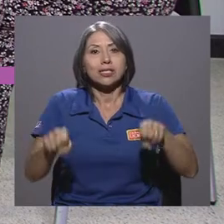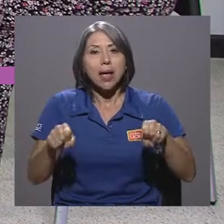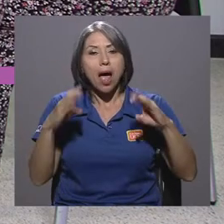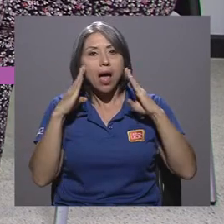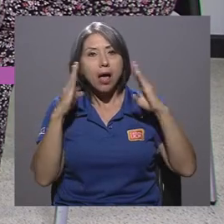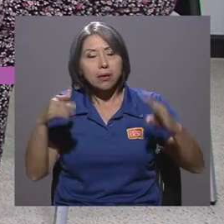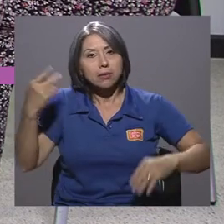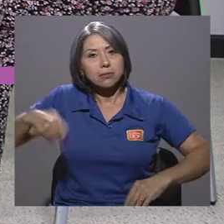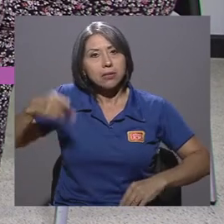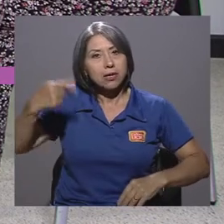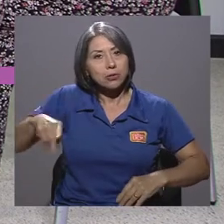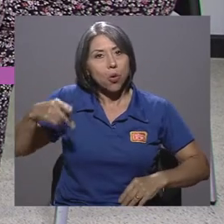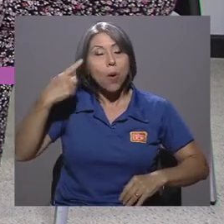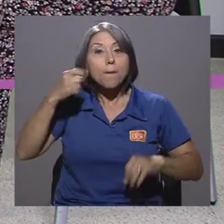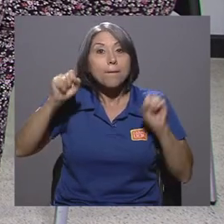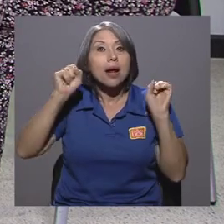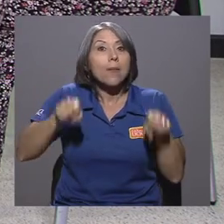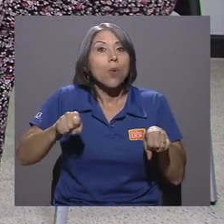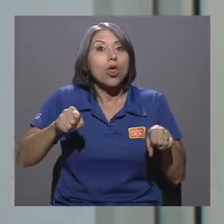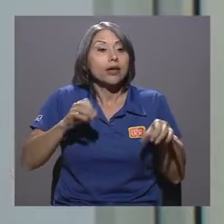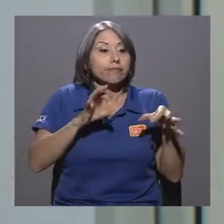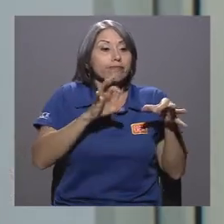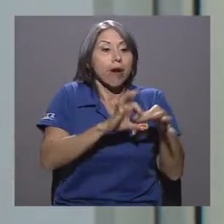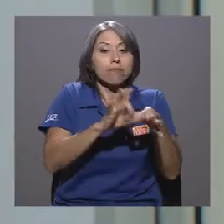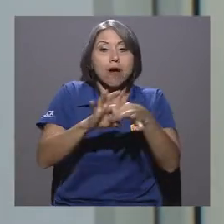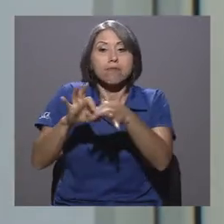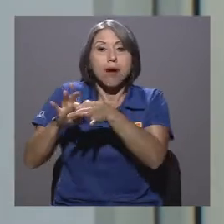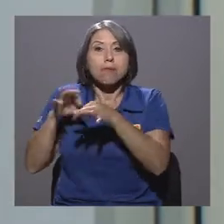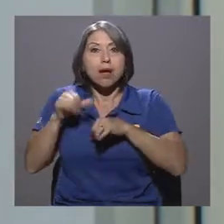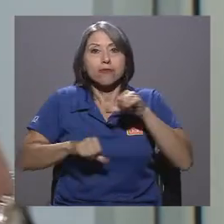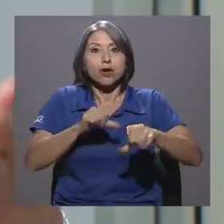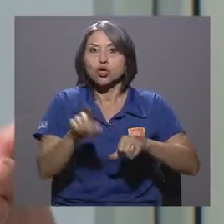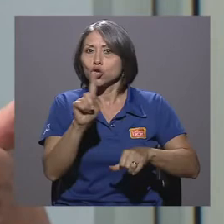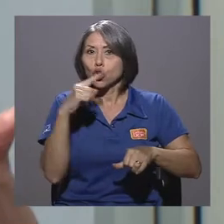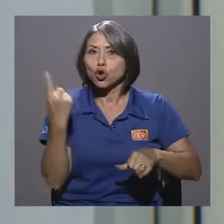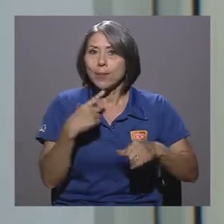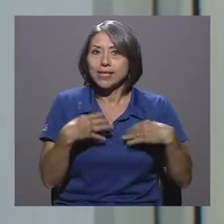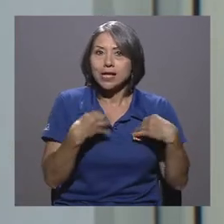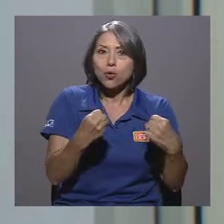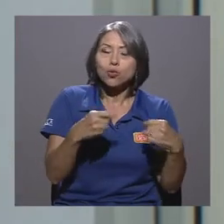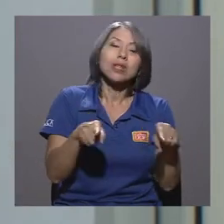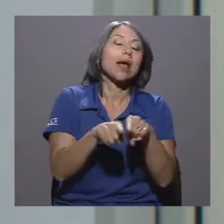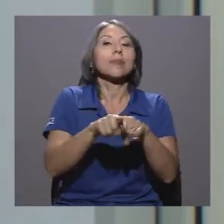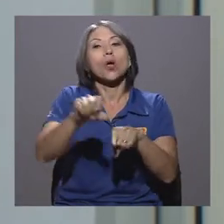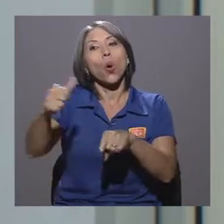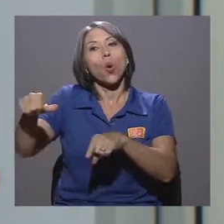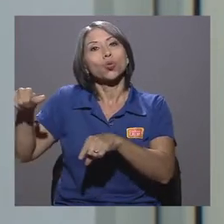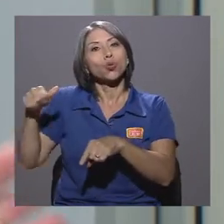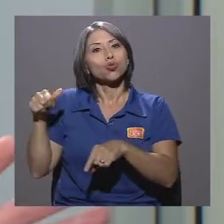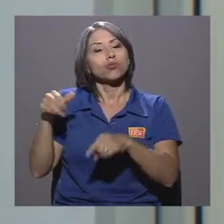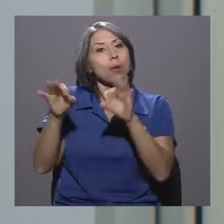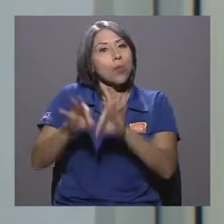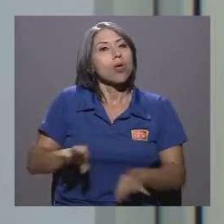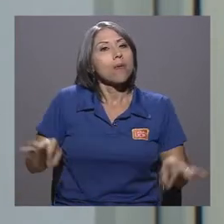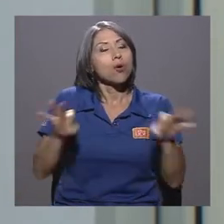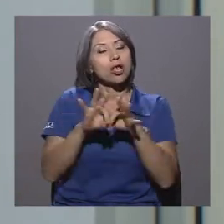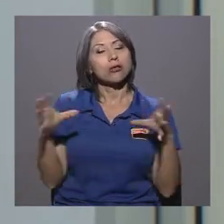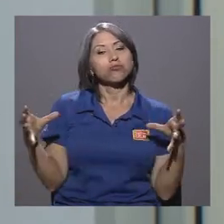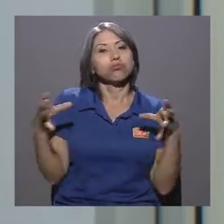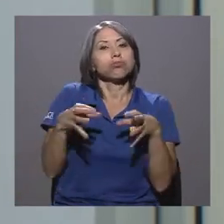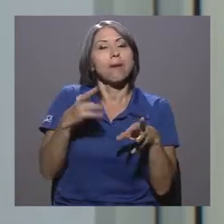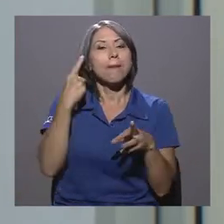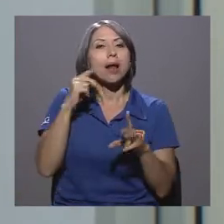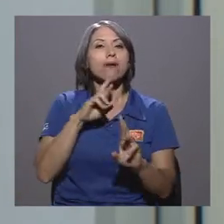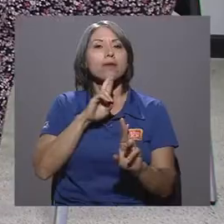riesgo para poder articular los esfuerzos ya no solo del sector salud, sino también de otros sectores, que se vuelve muy importante a la hora de